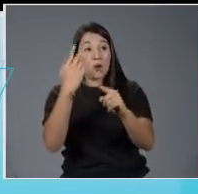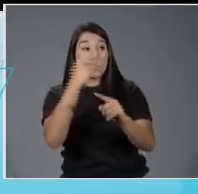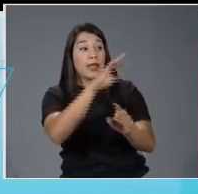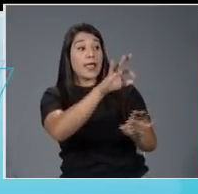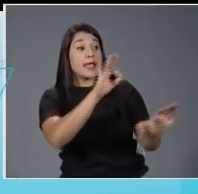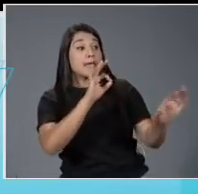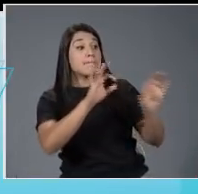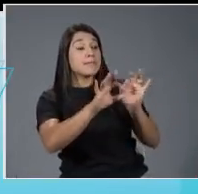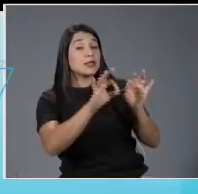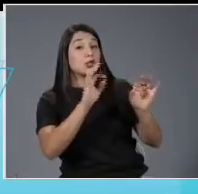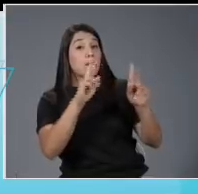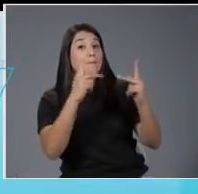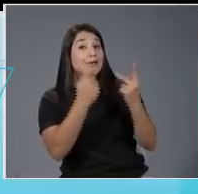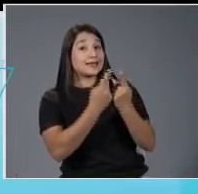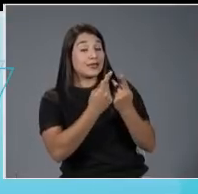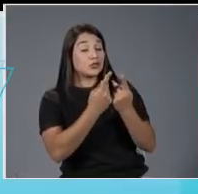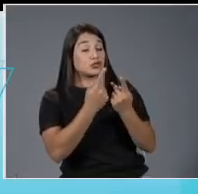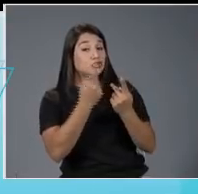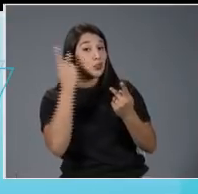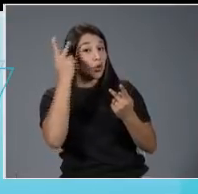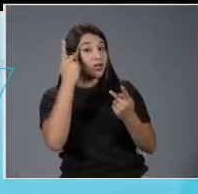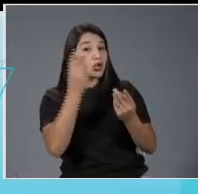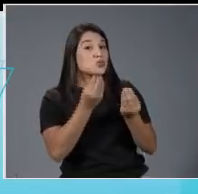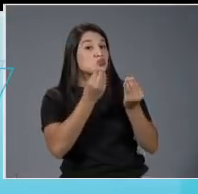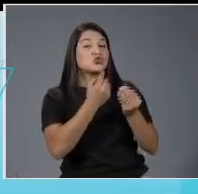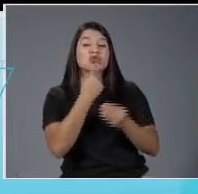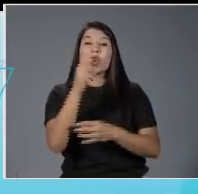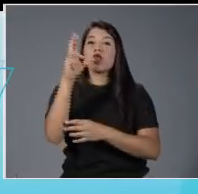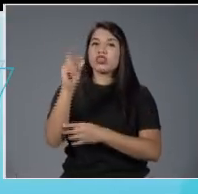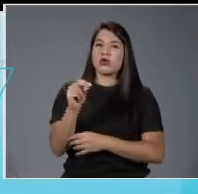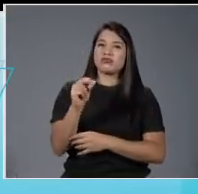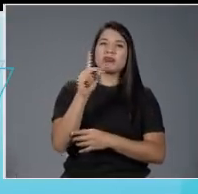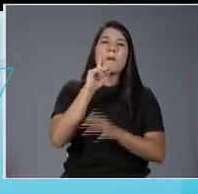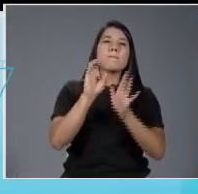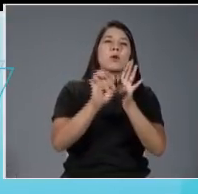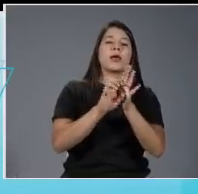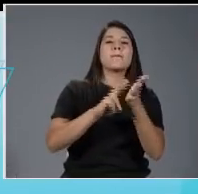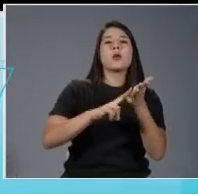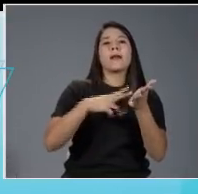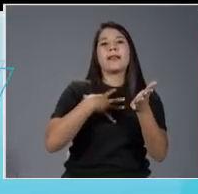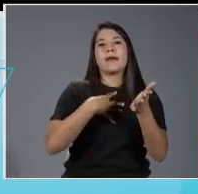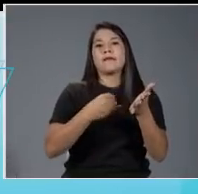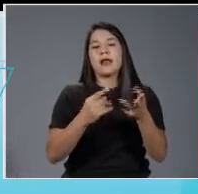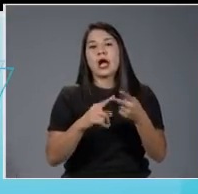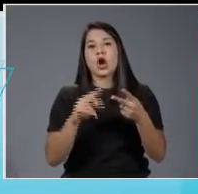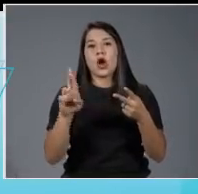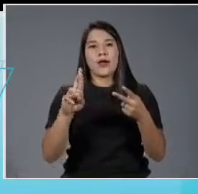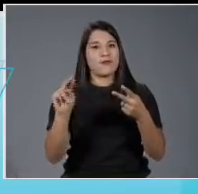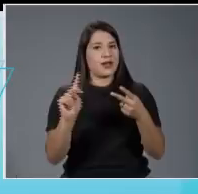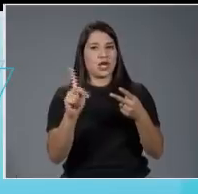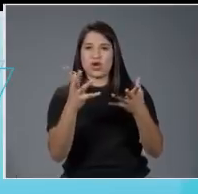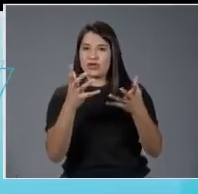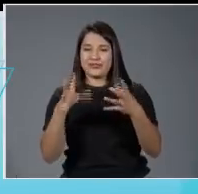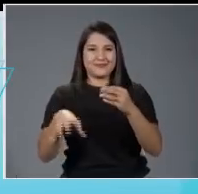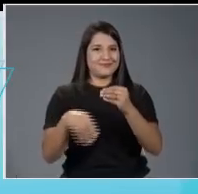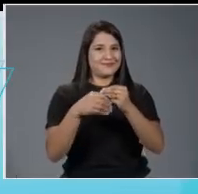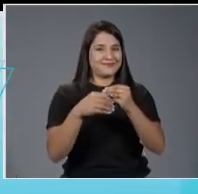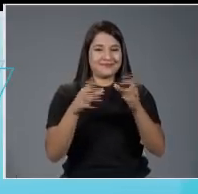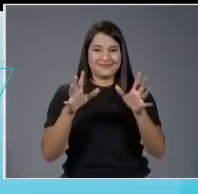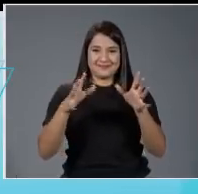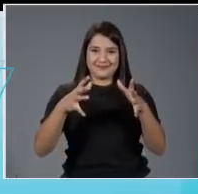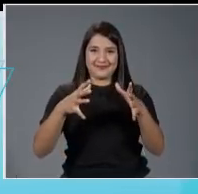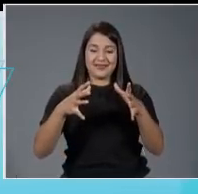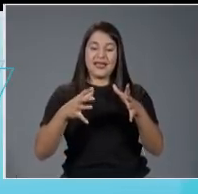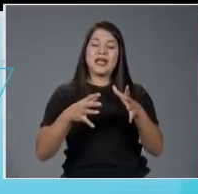E inclusive el mismo Rodolfo Pisa no tiene la unanimidad de su partido, el PUS, para integrarlo. Entonces yo diría